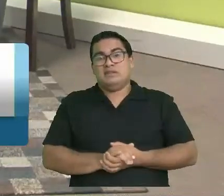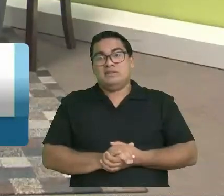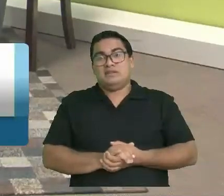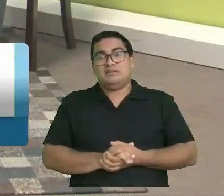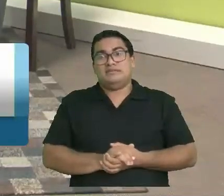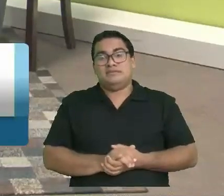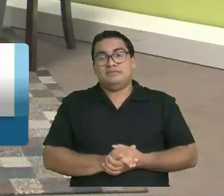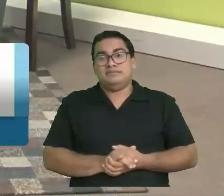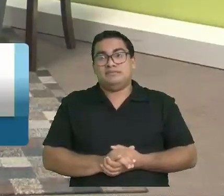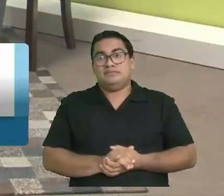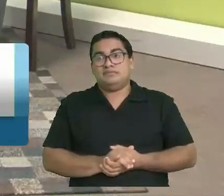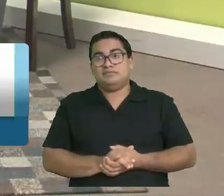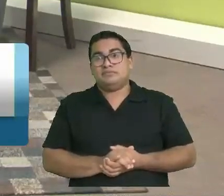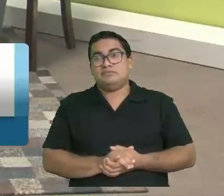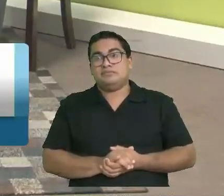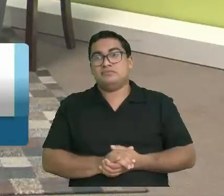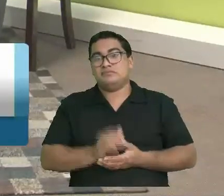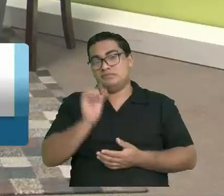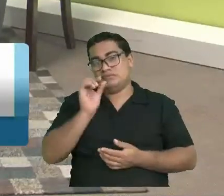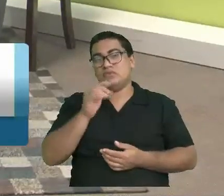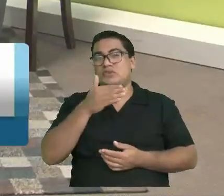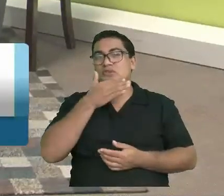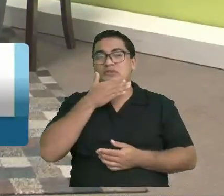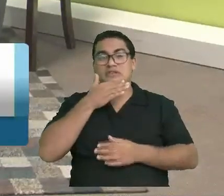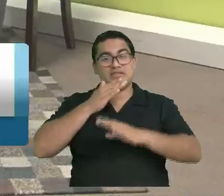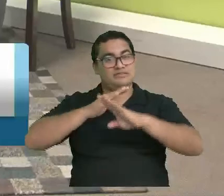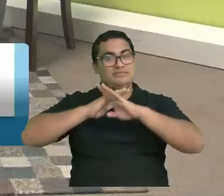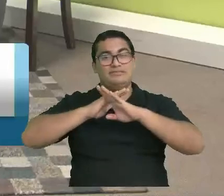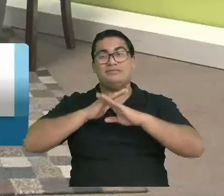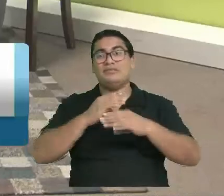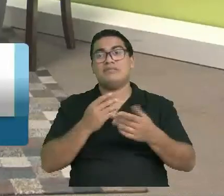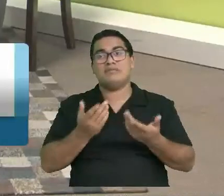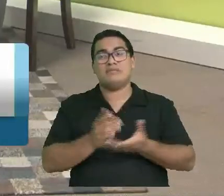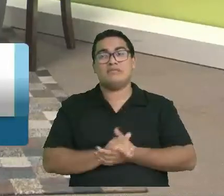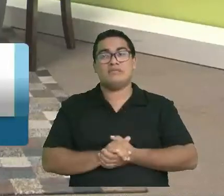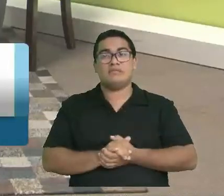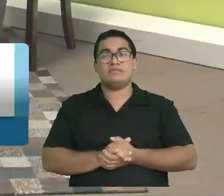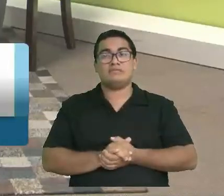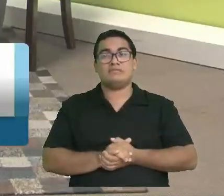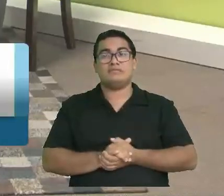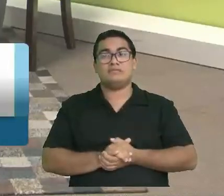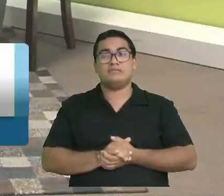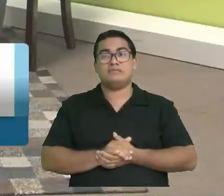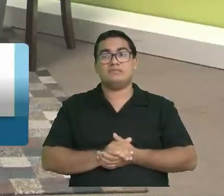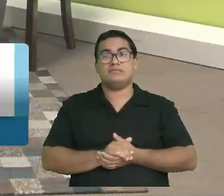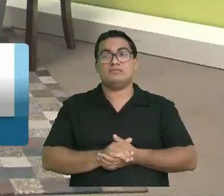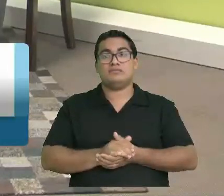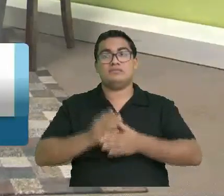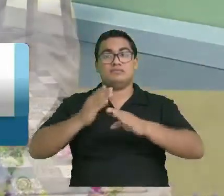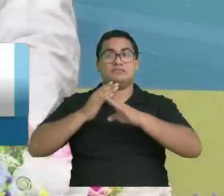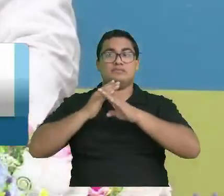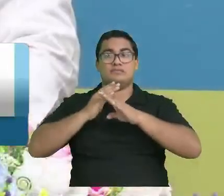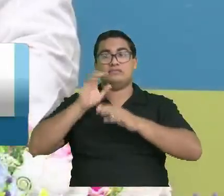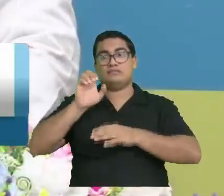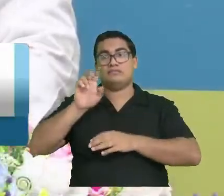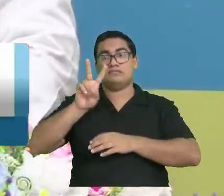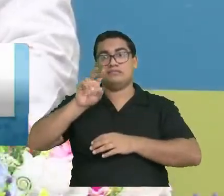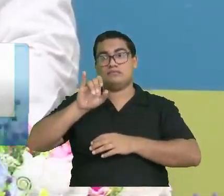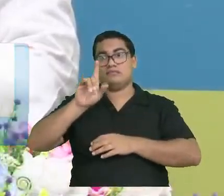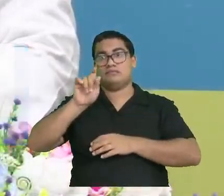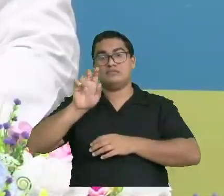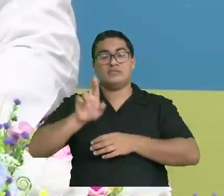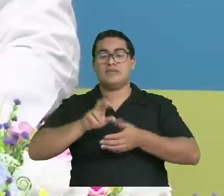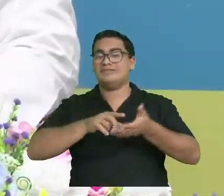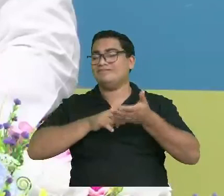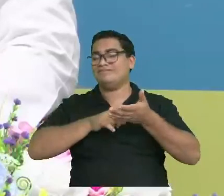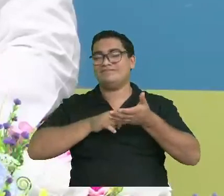Es un poco difícil. Sí, es difícil. Y la palabra evitar es un poco raro también.